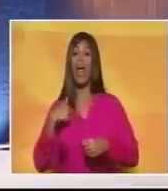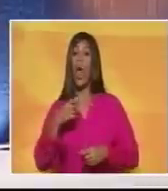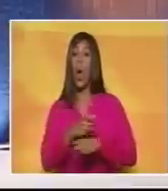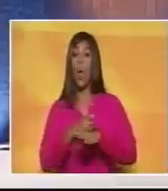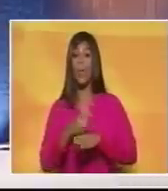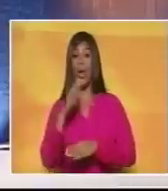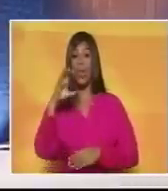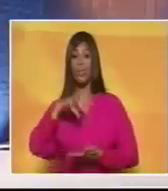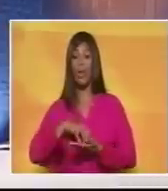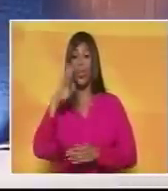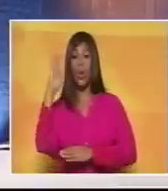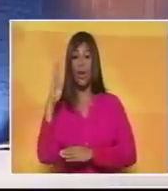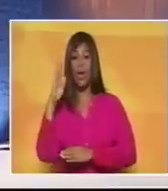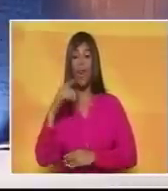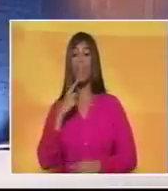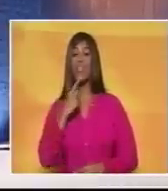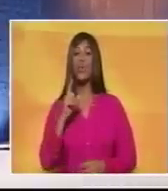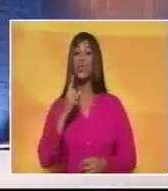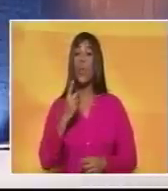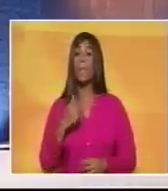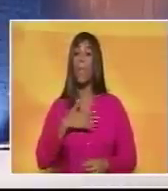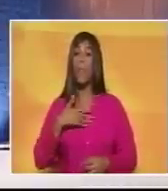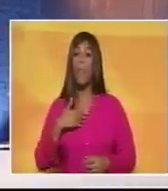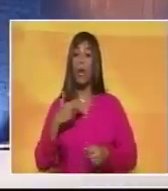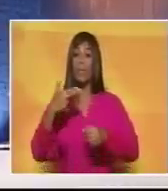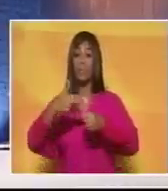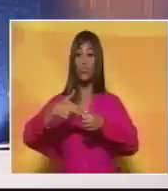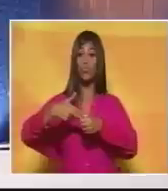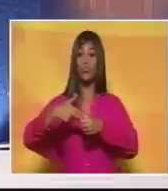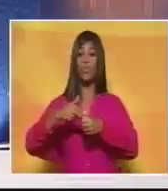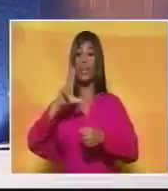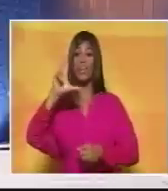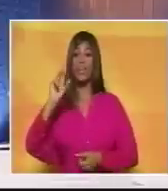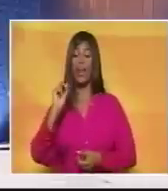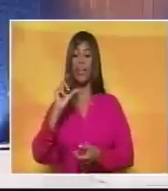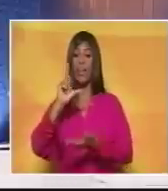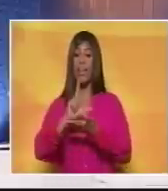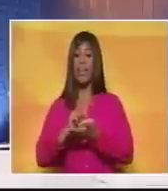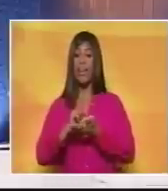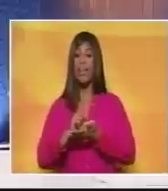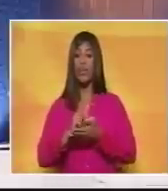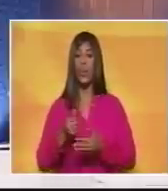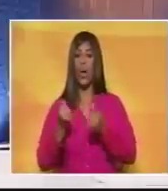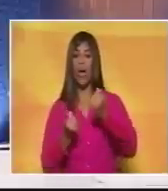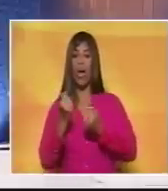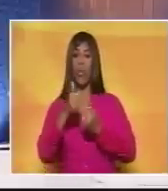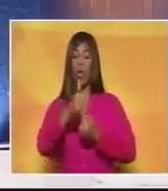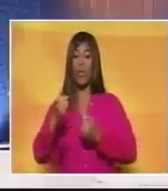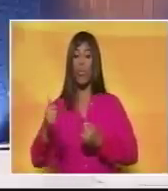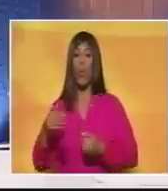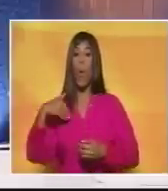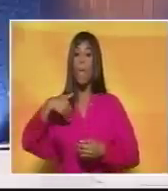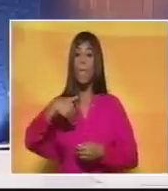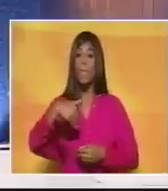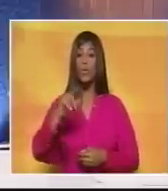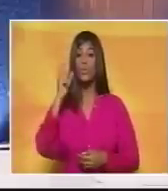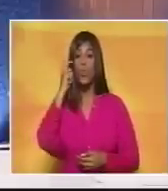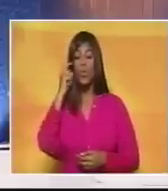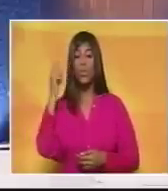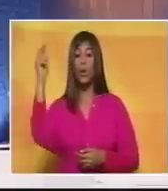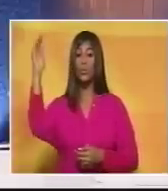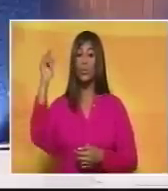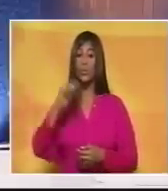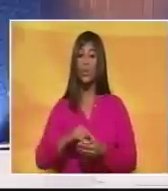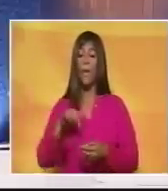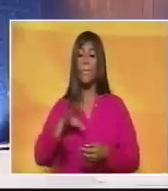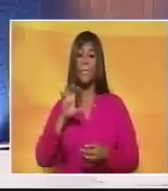Meléndez, informó que solo se puede llenar 30 litros por vehículo. Aseguró que en los próximos días llegarán al país los aditivos necesarios a fin de